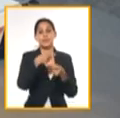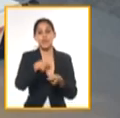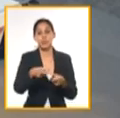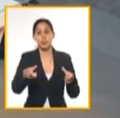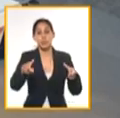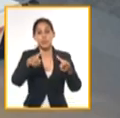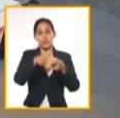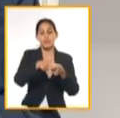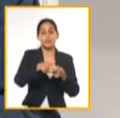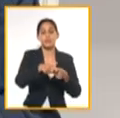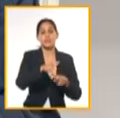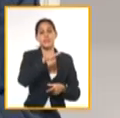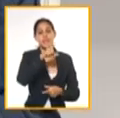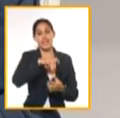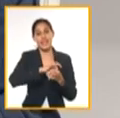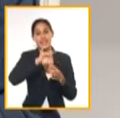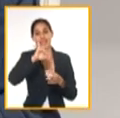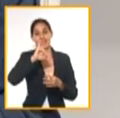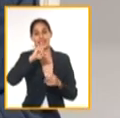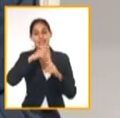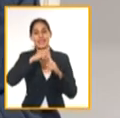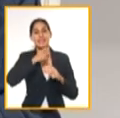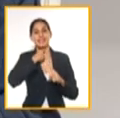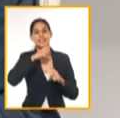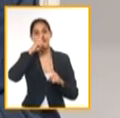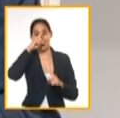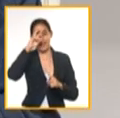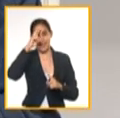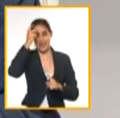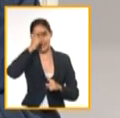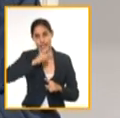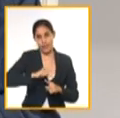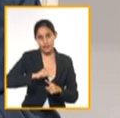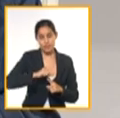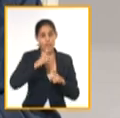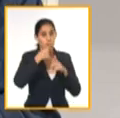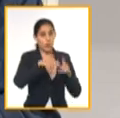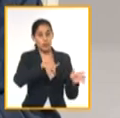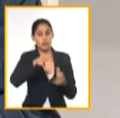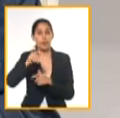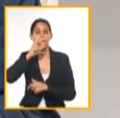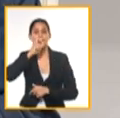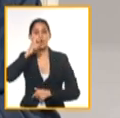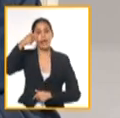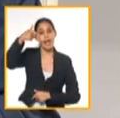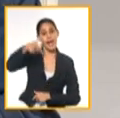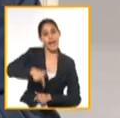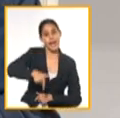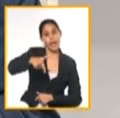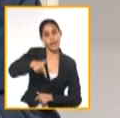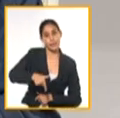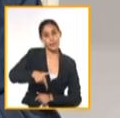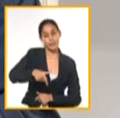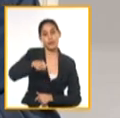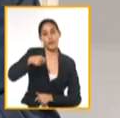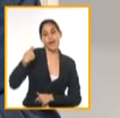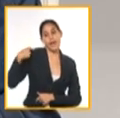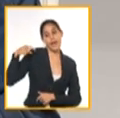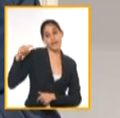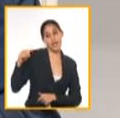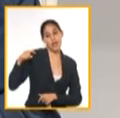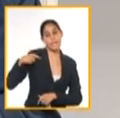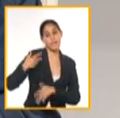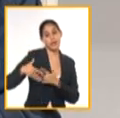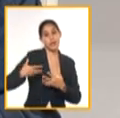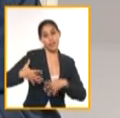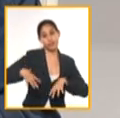establemente. Y en el gas Jaluco estaba con todas sus unidades, menos una, que fue la que desde el día de la caída tuvo la dificultad y